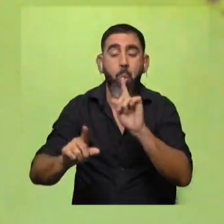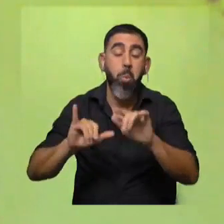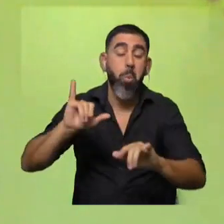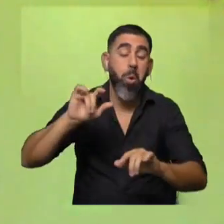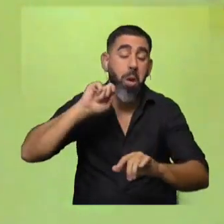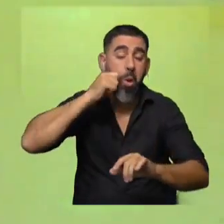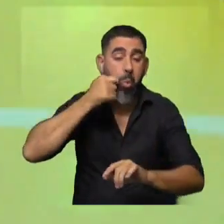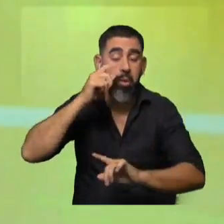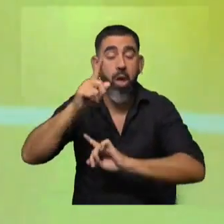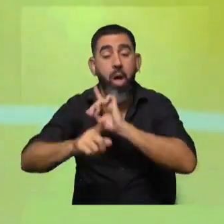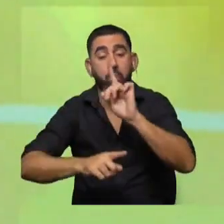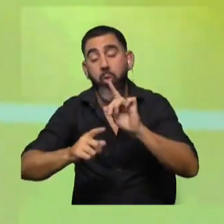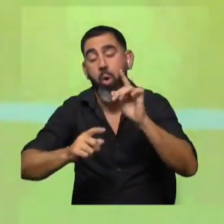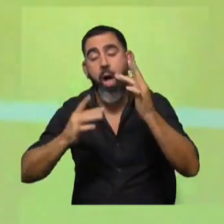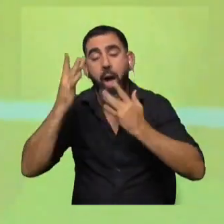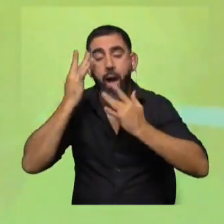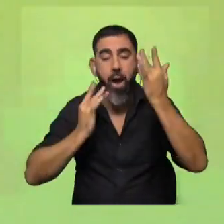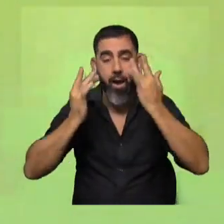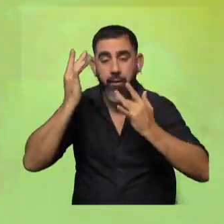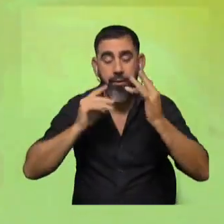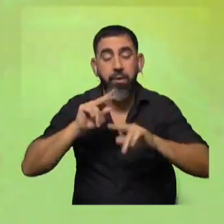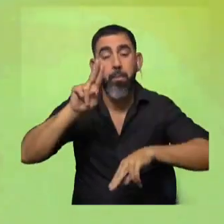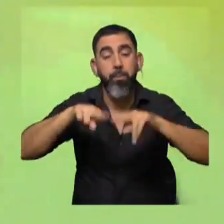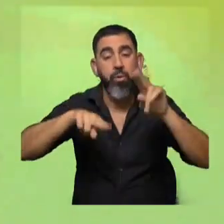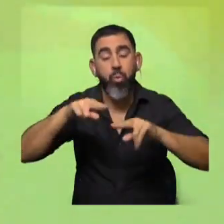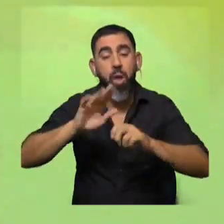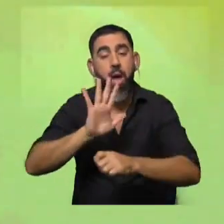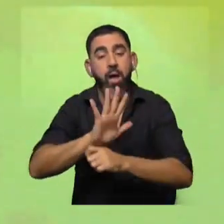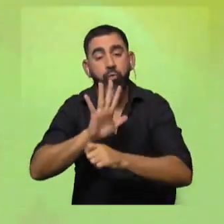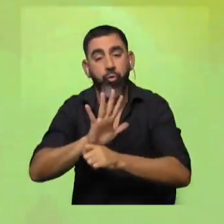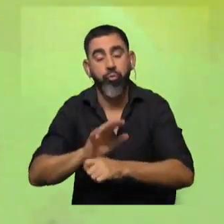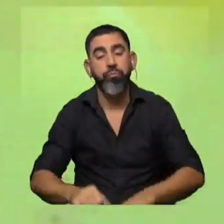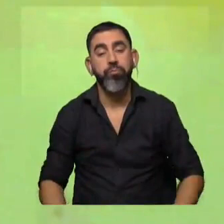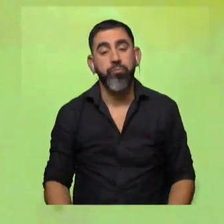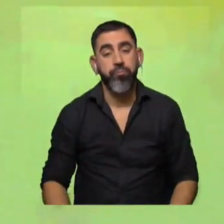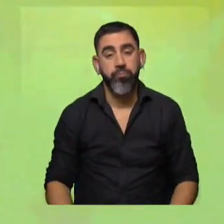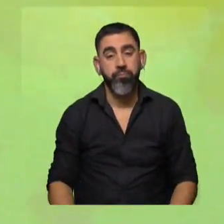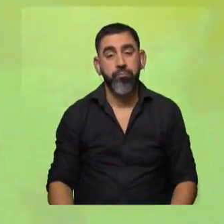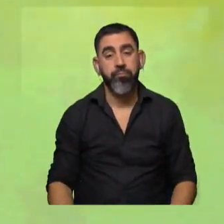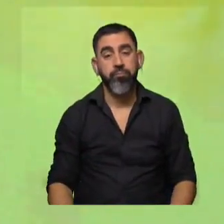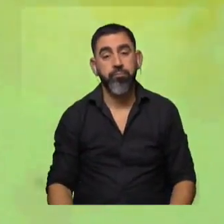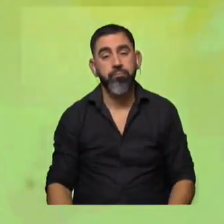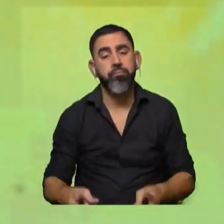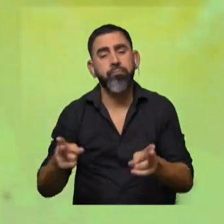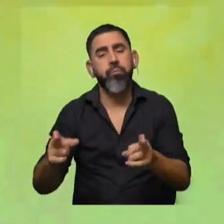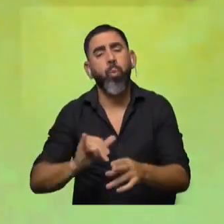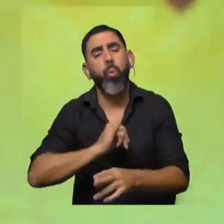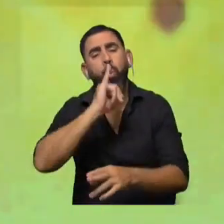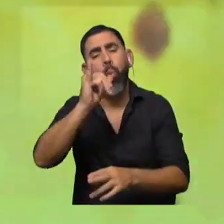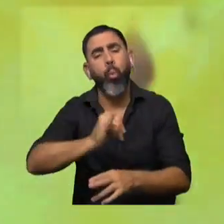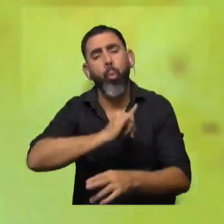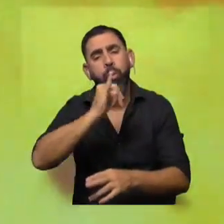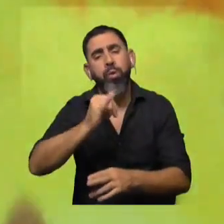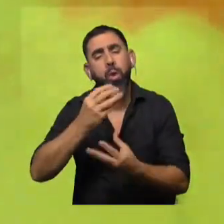otros directamente son artísticas, pintura y actuación. En esta parte del informe, él nos va a contar, Ignacio